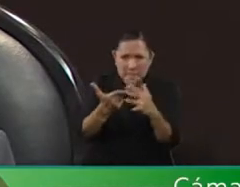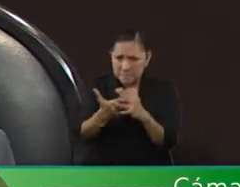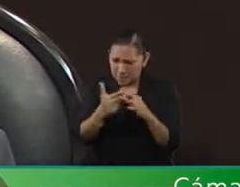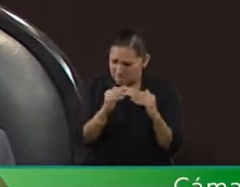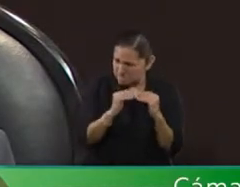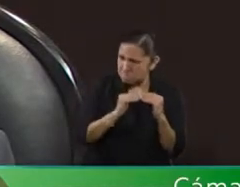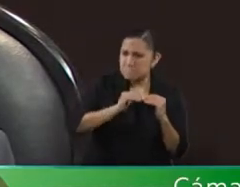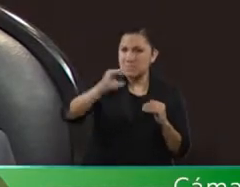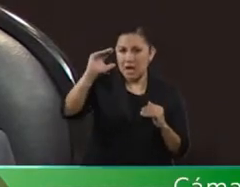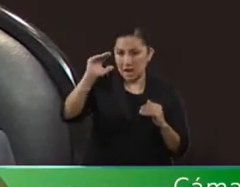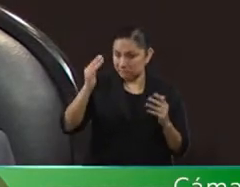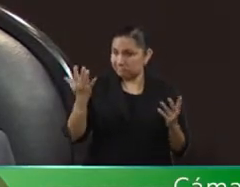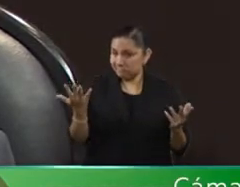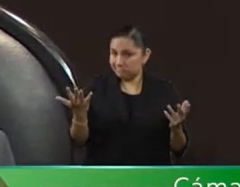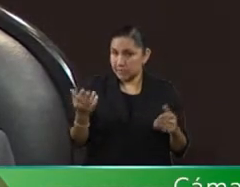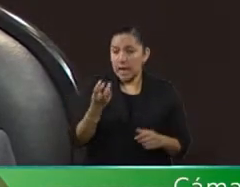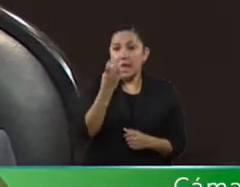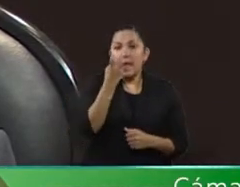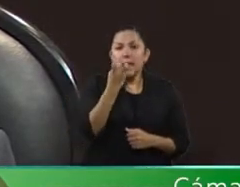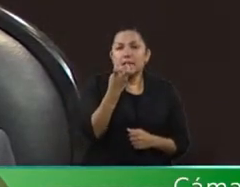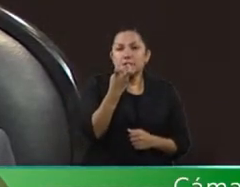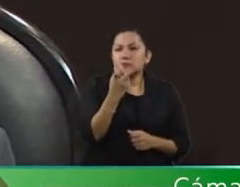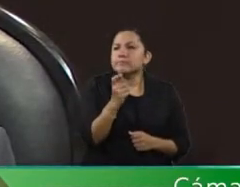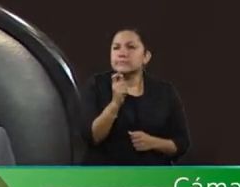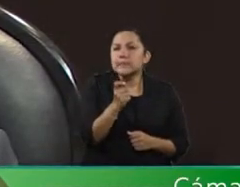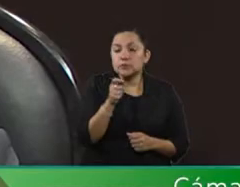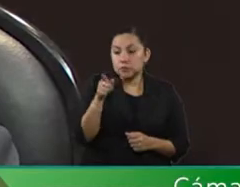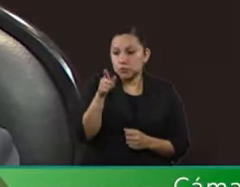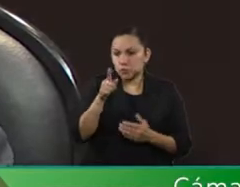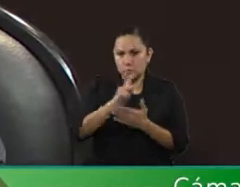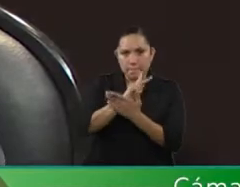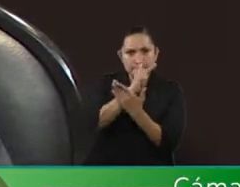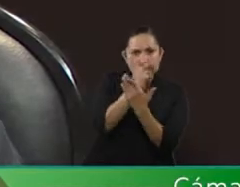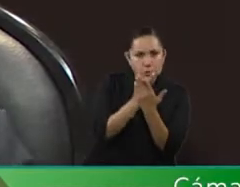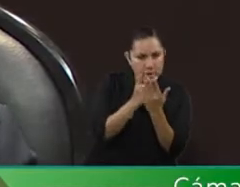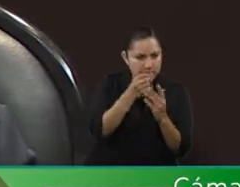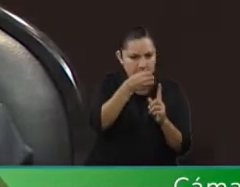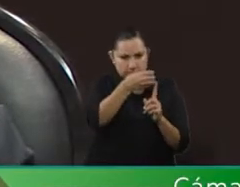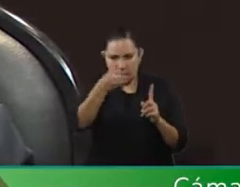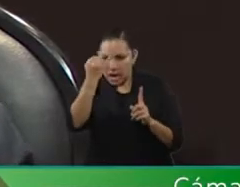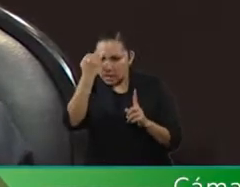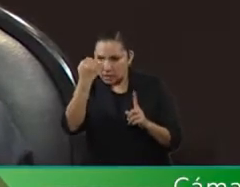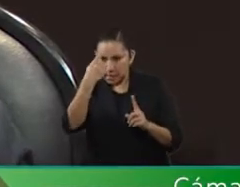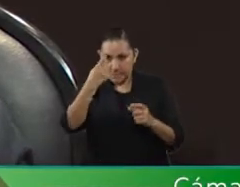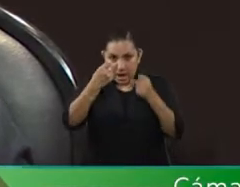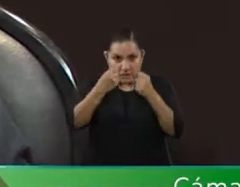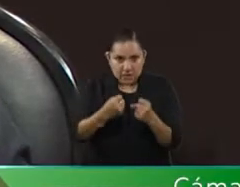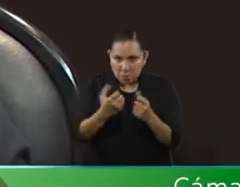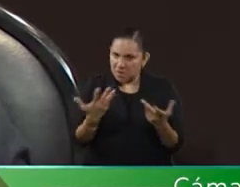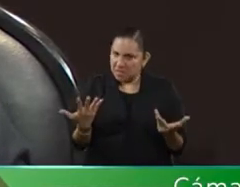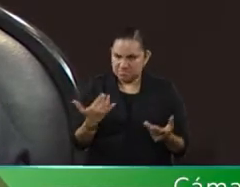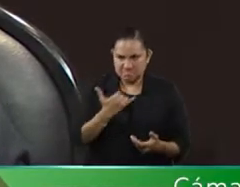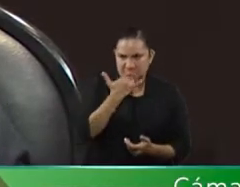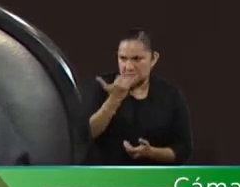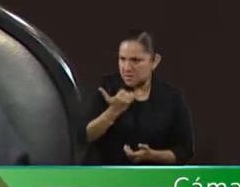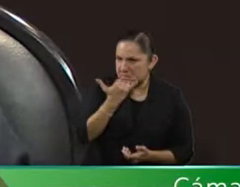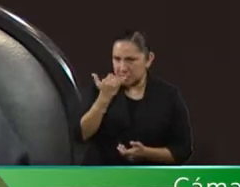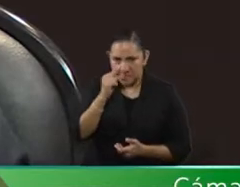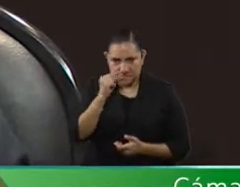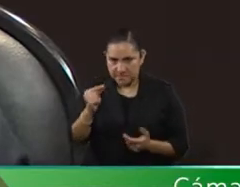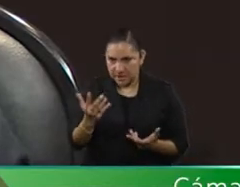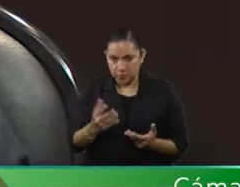es, sin lugar a dudas, un resultado de una estrategia de seguridad fallida. Ya desde el 2022,